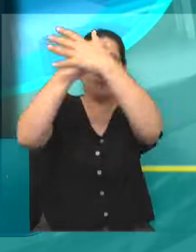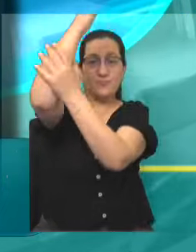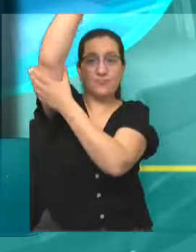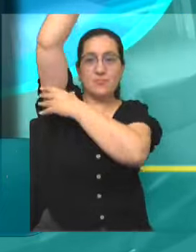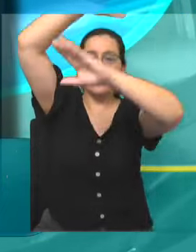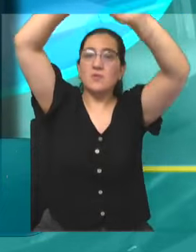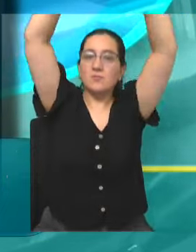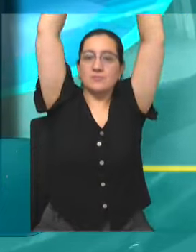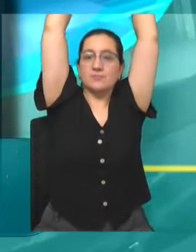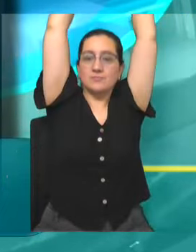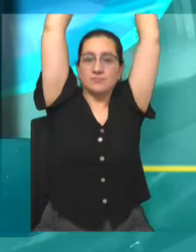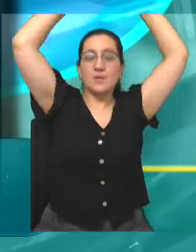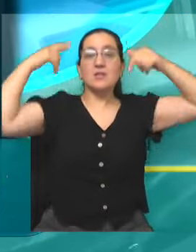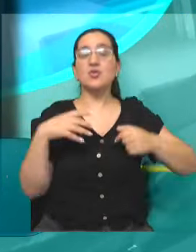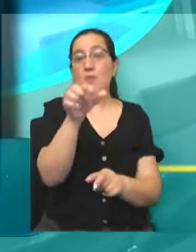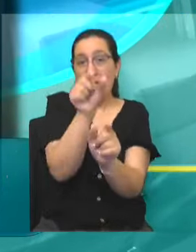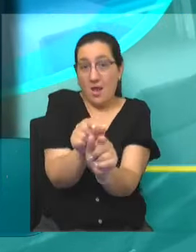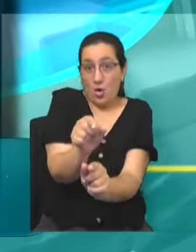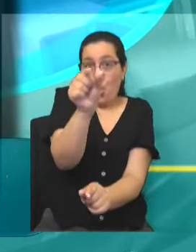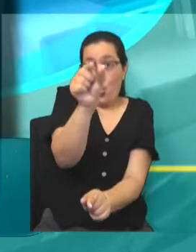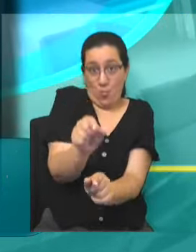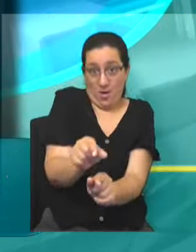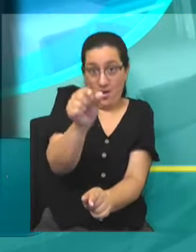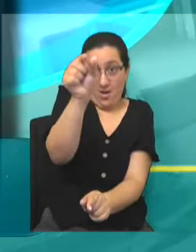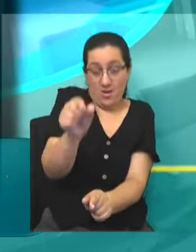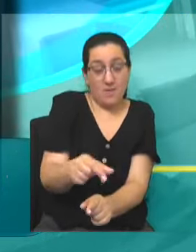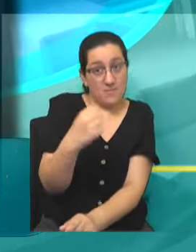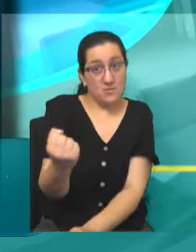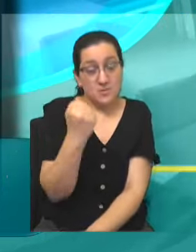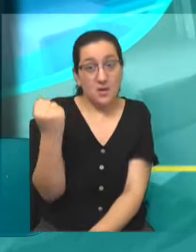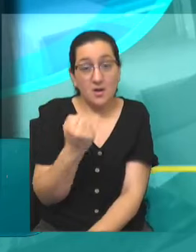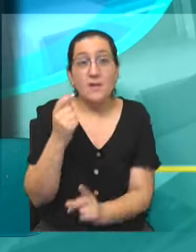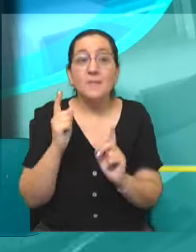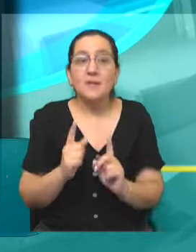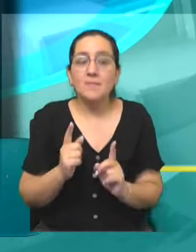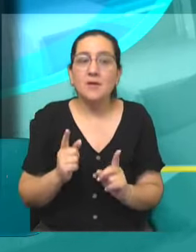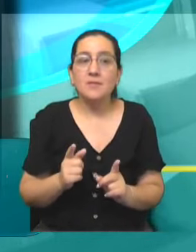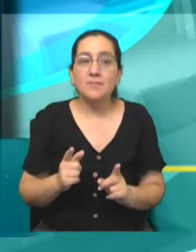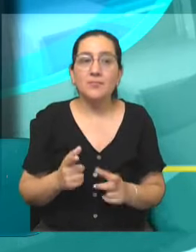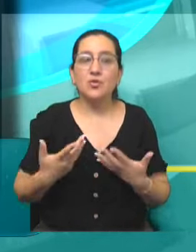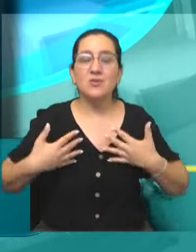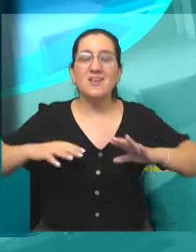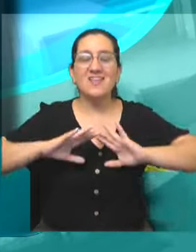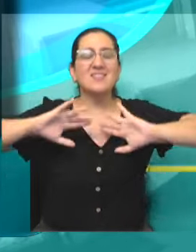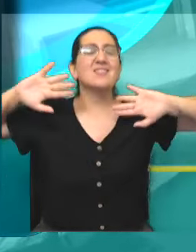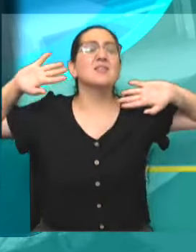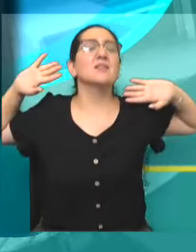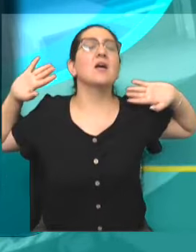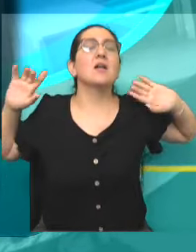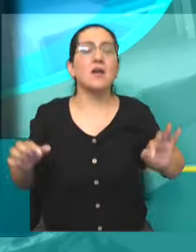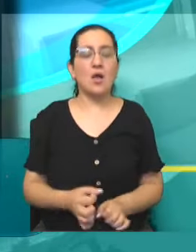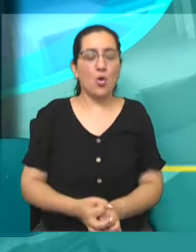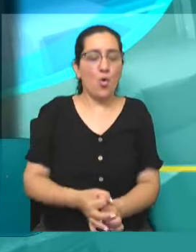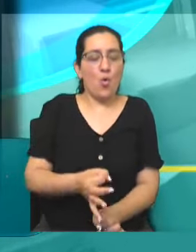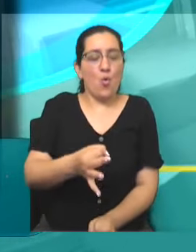claro, sobre todo, influye en la columna dorsal, sobre todo. Y principalmente en lo que tiene que ver con la capacidad de extender la columna dorsal.